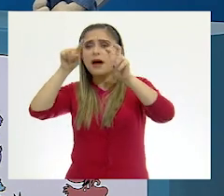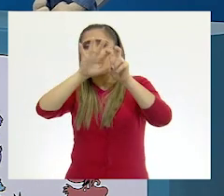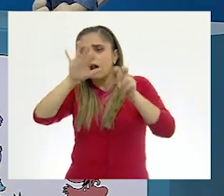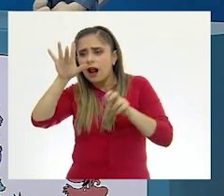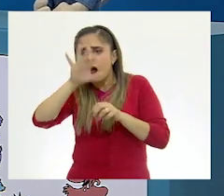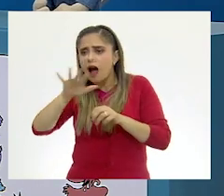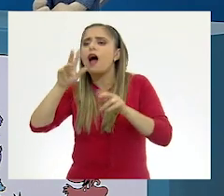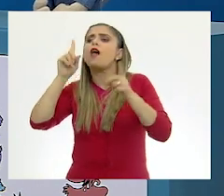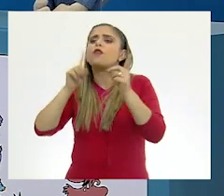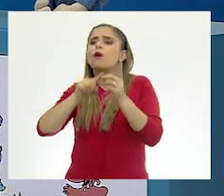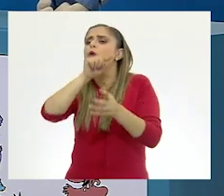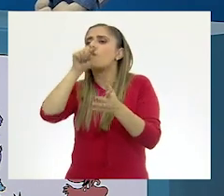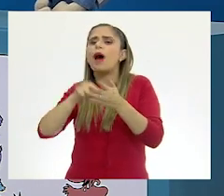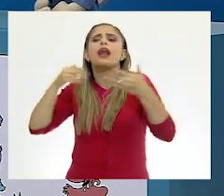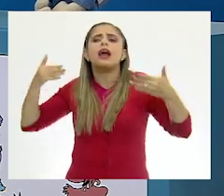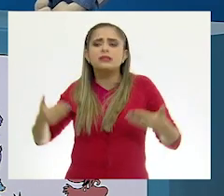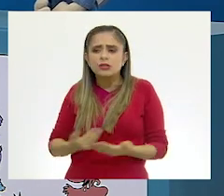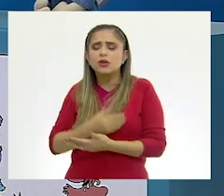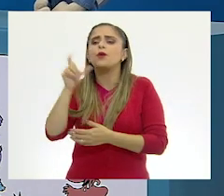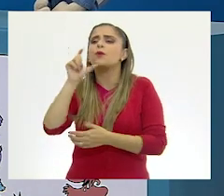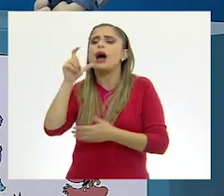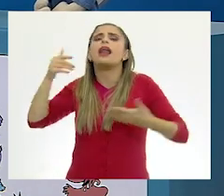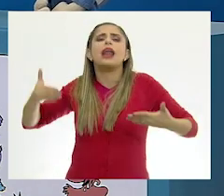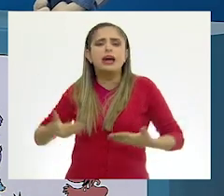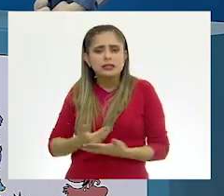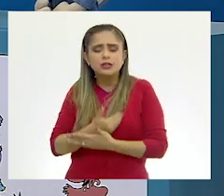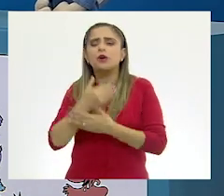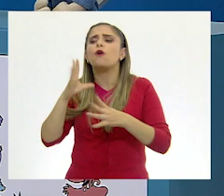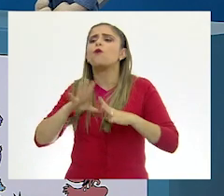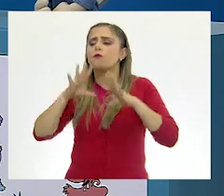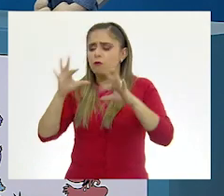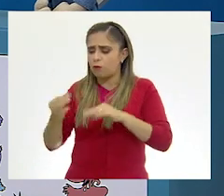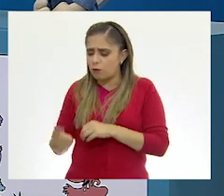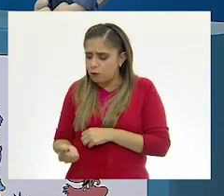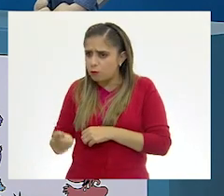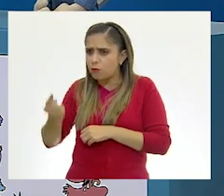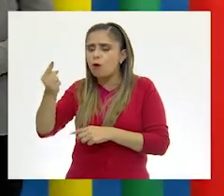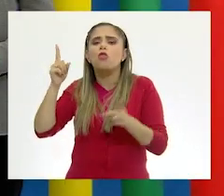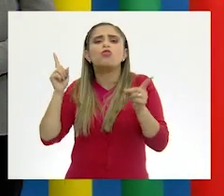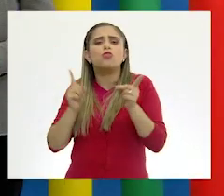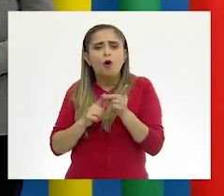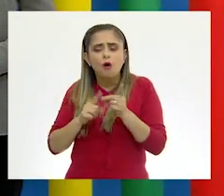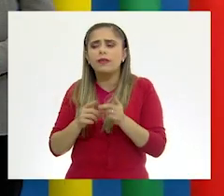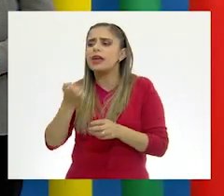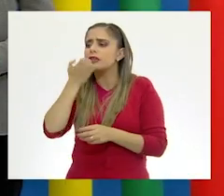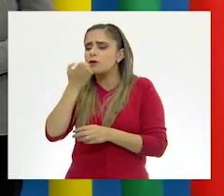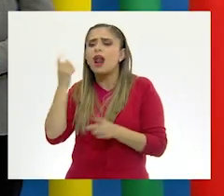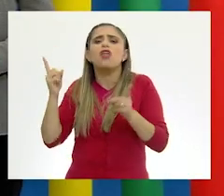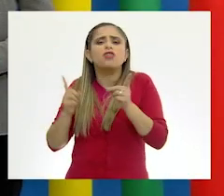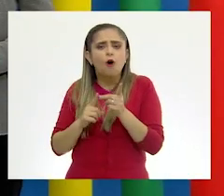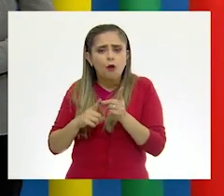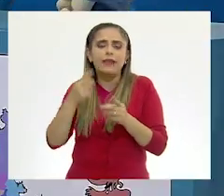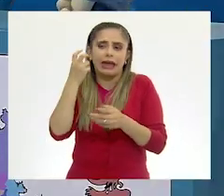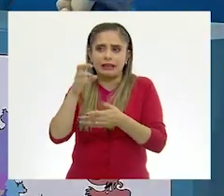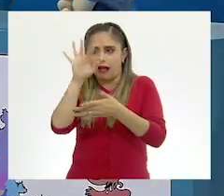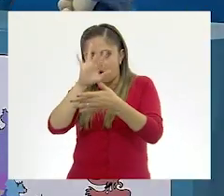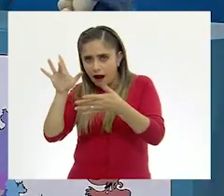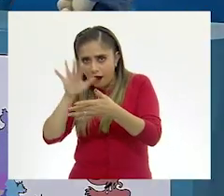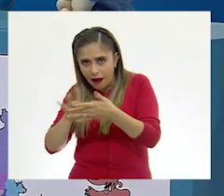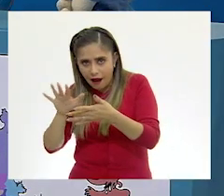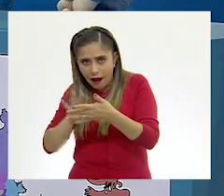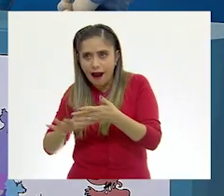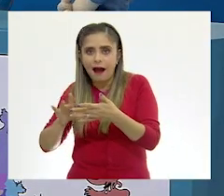Nos hablaría sobre sus orígenes, su infancia, su formación Esta monografía nos habla del